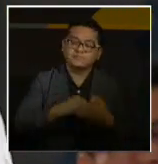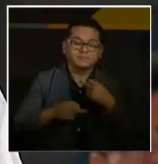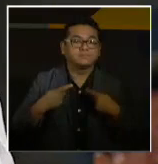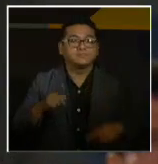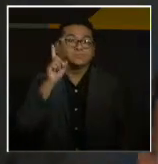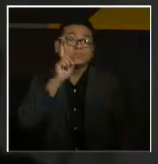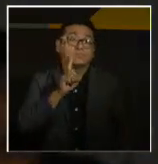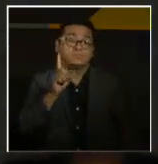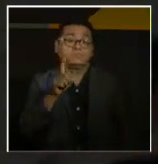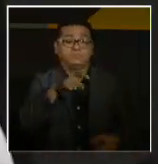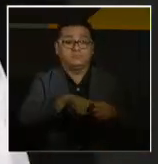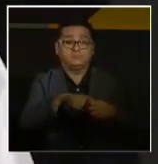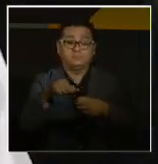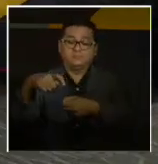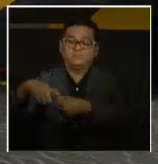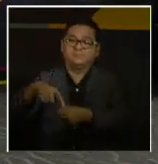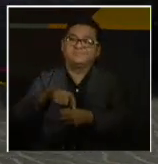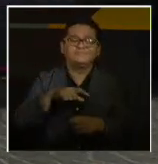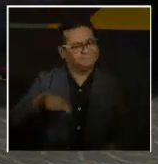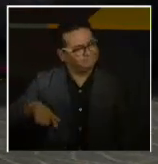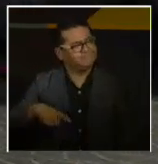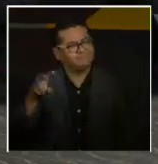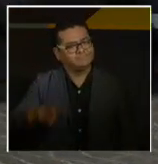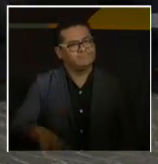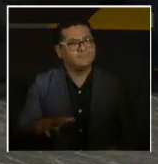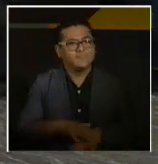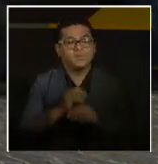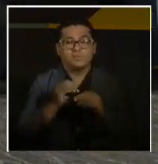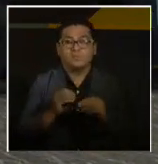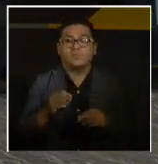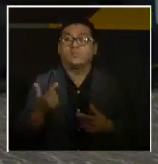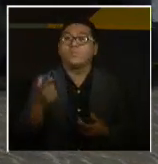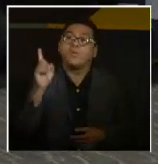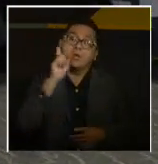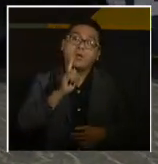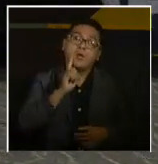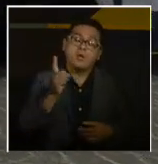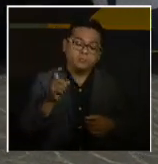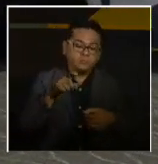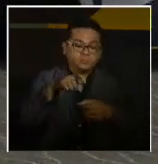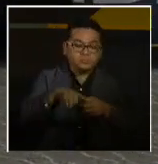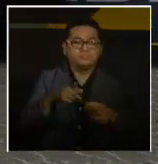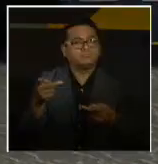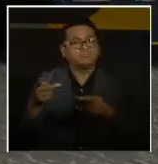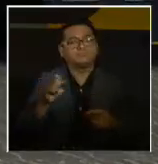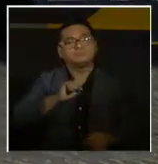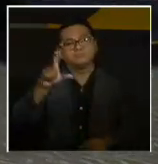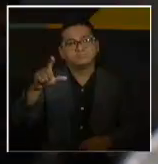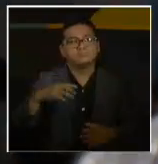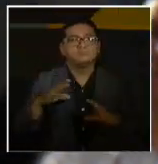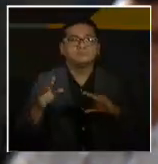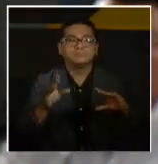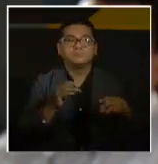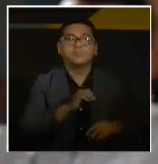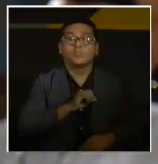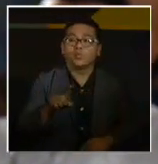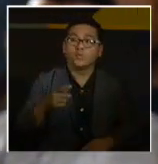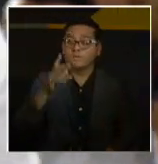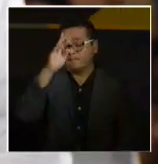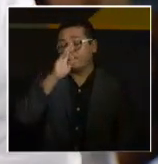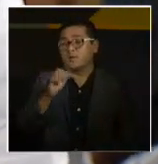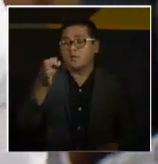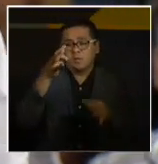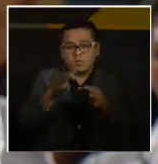las mujeres. Mi gobierno va a tener un alto componente de mujeres preparadas, capacitadas, con ese